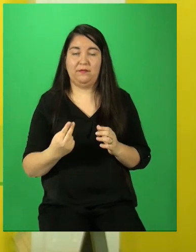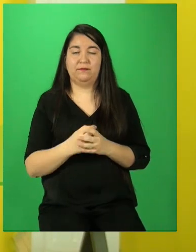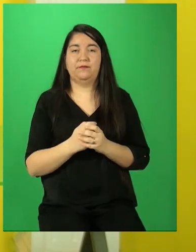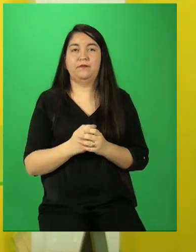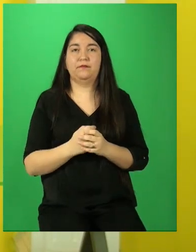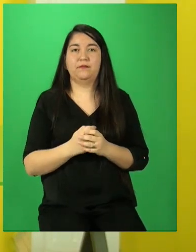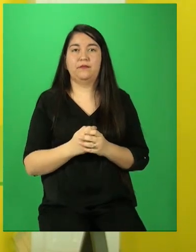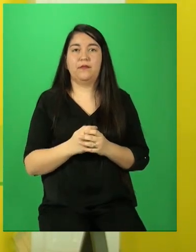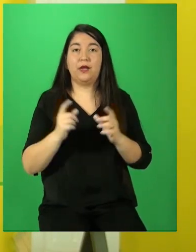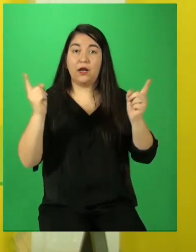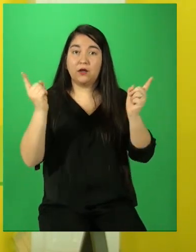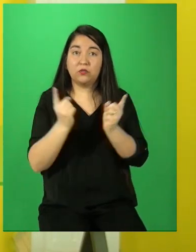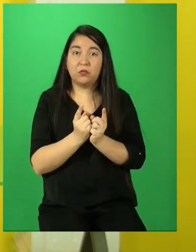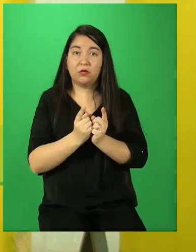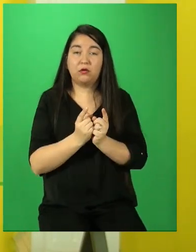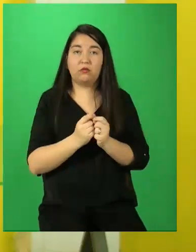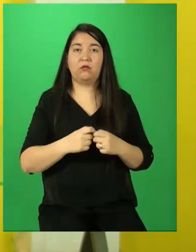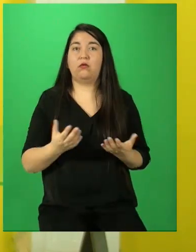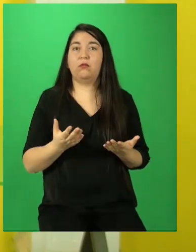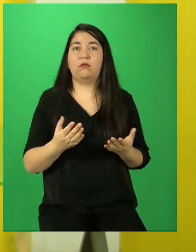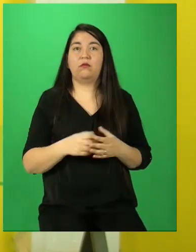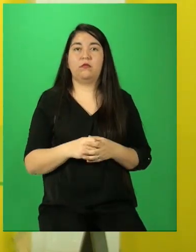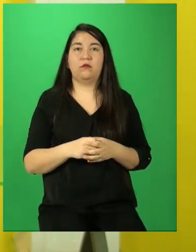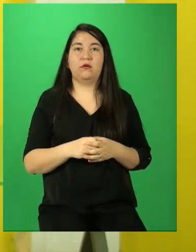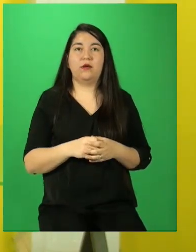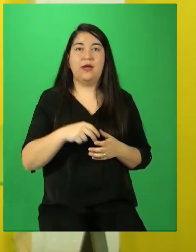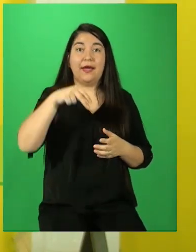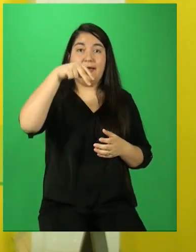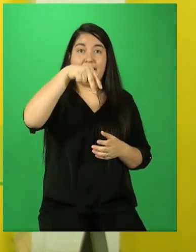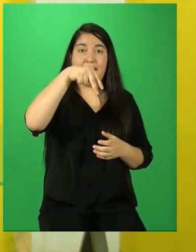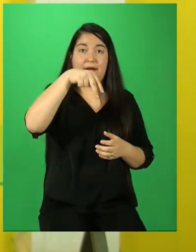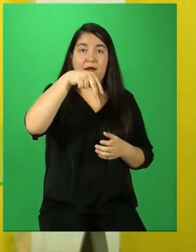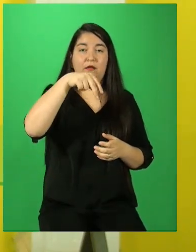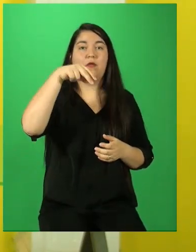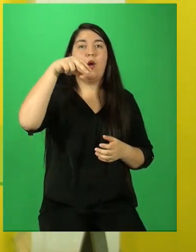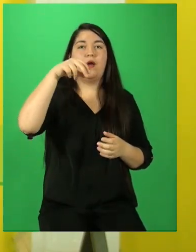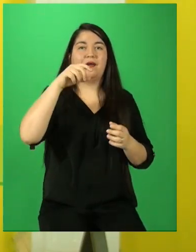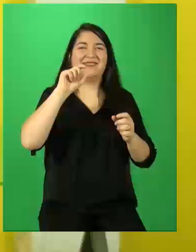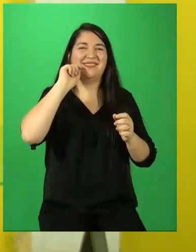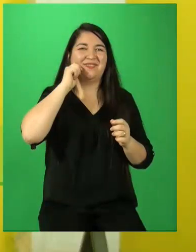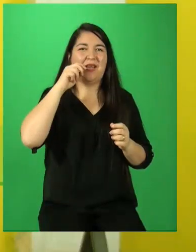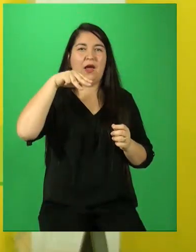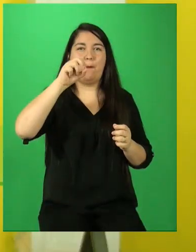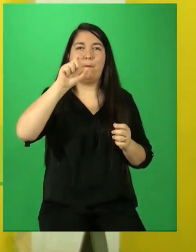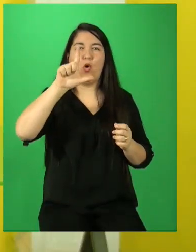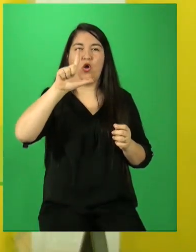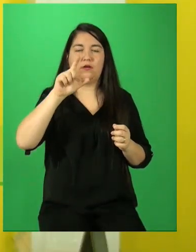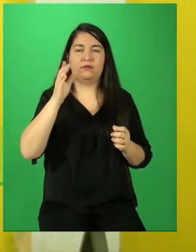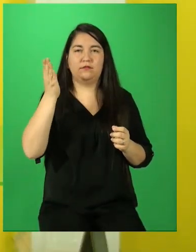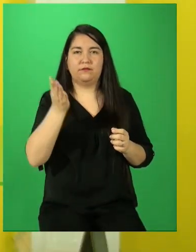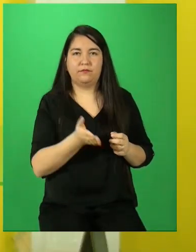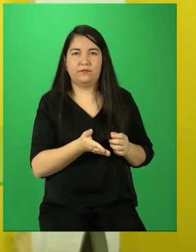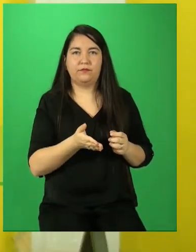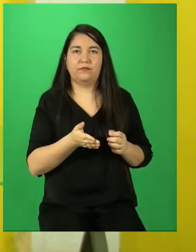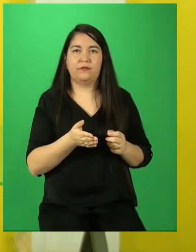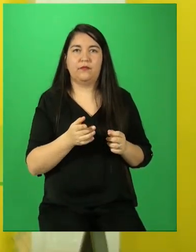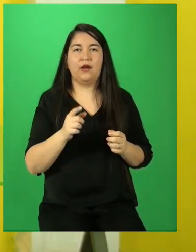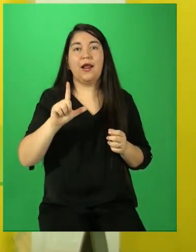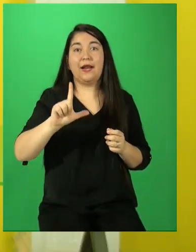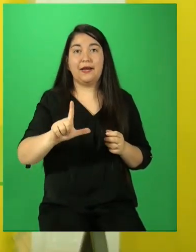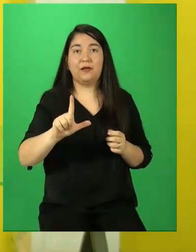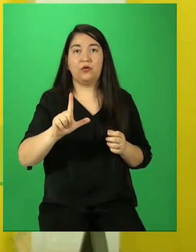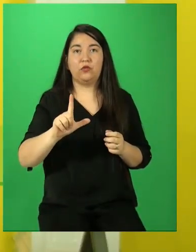dice que la molaridad va a ser igual a N, que es moles partido volumen en litros de